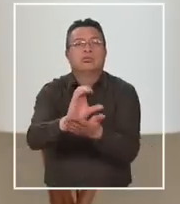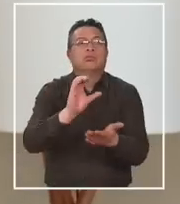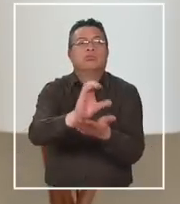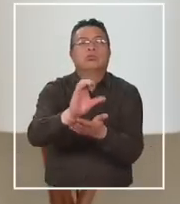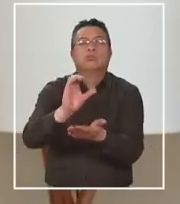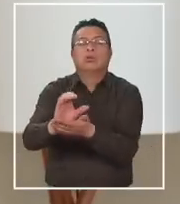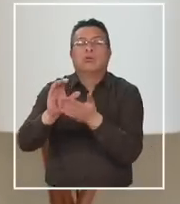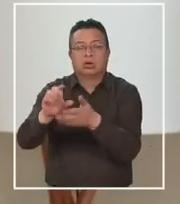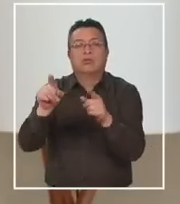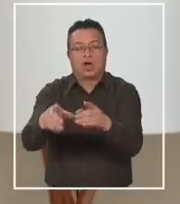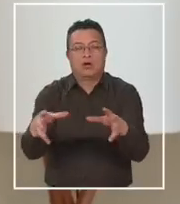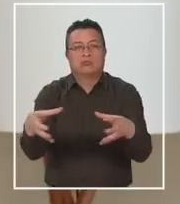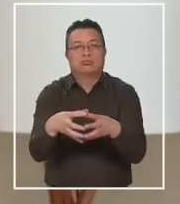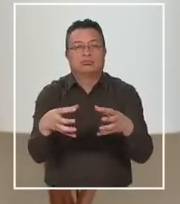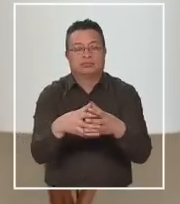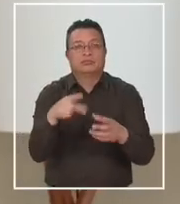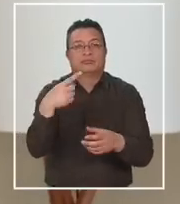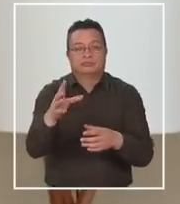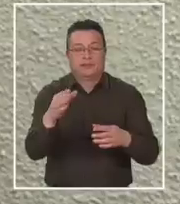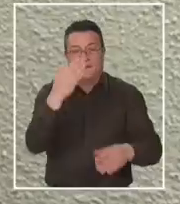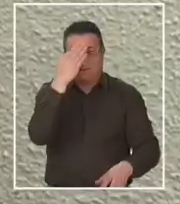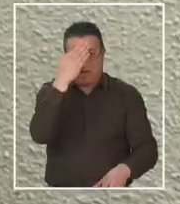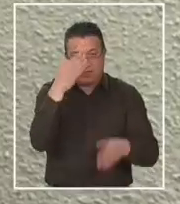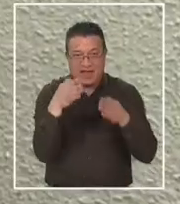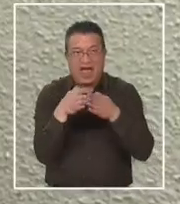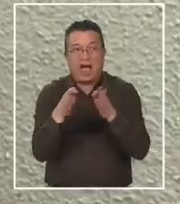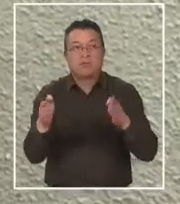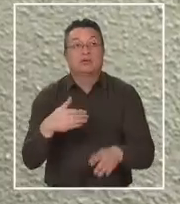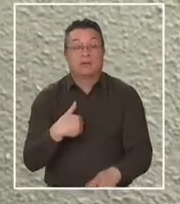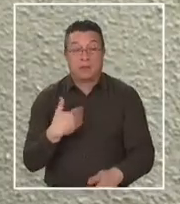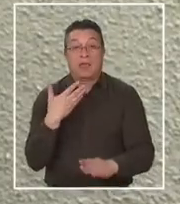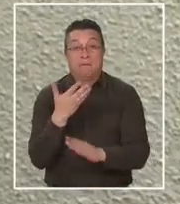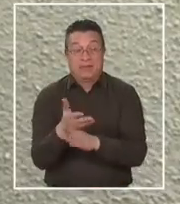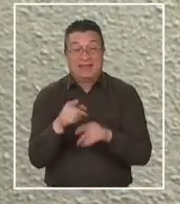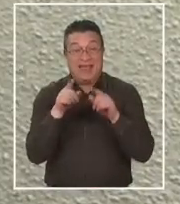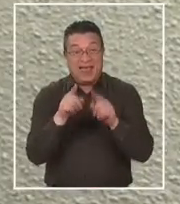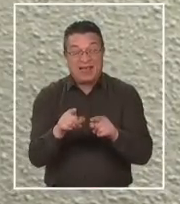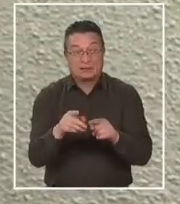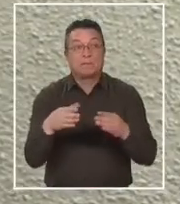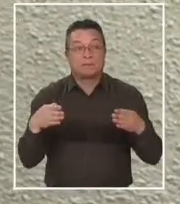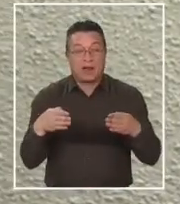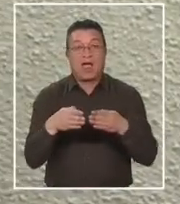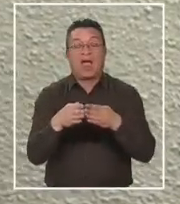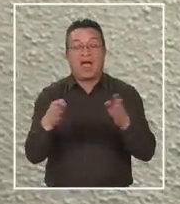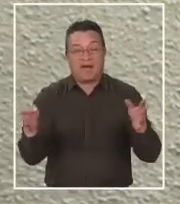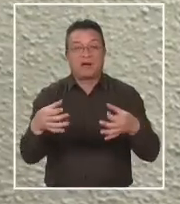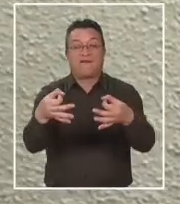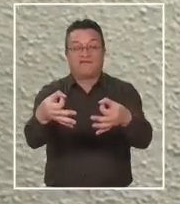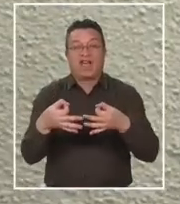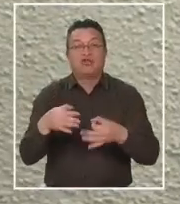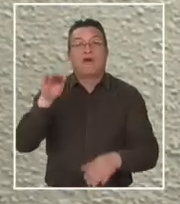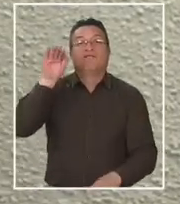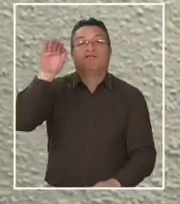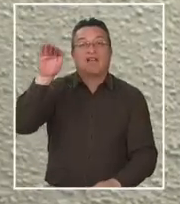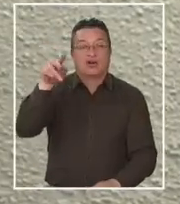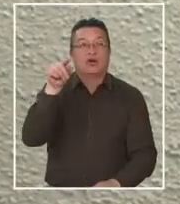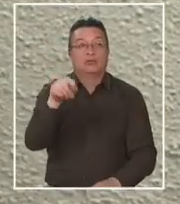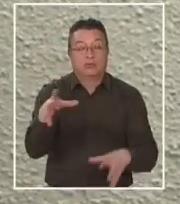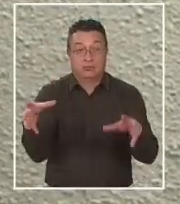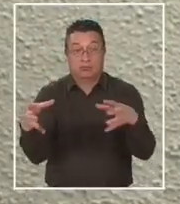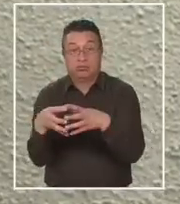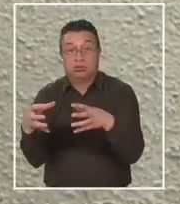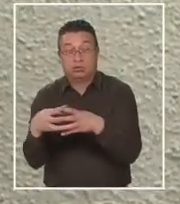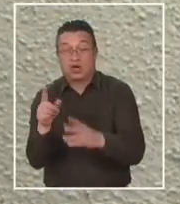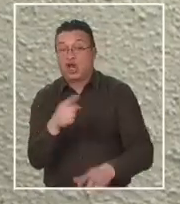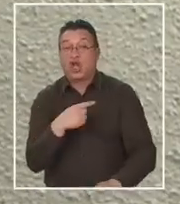pagados a estas organizaciones ligadas al Frente Amplio. Queremos pedir con esta querella que se abran las cuentas corrientes bancarias, tanto de la organización